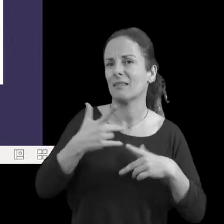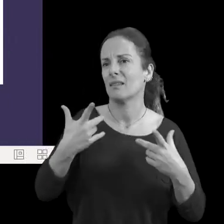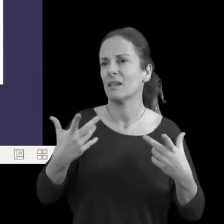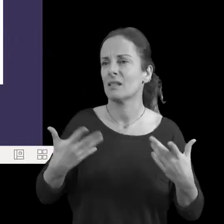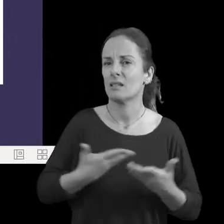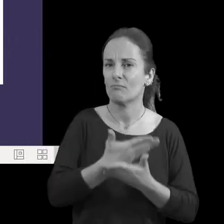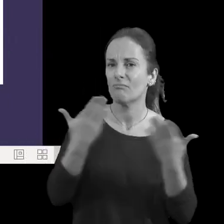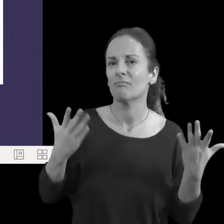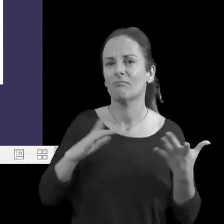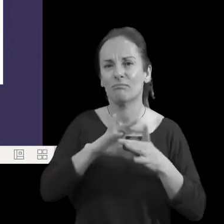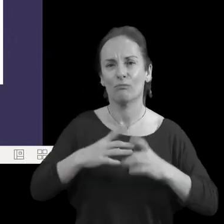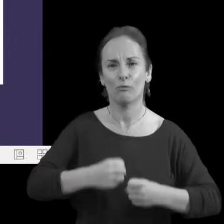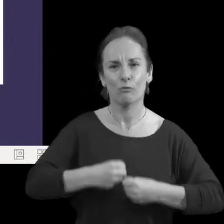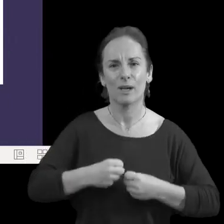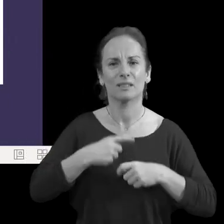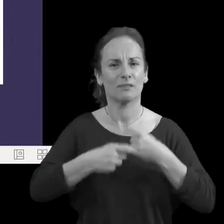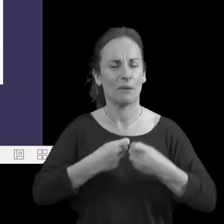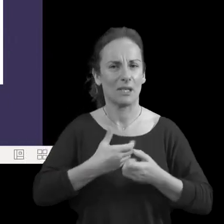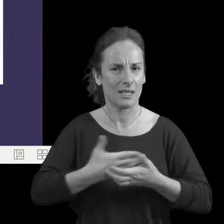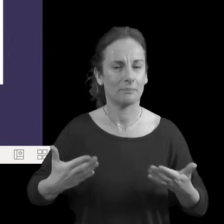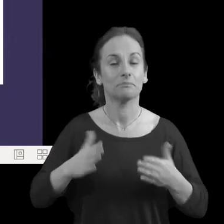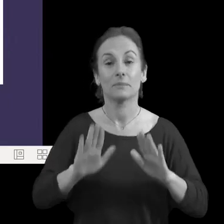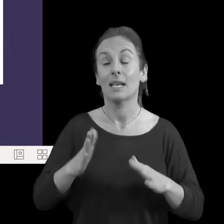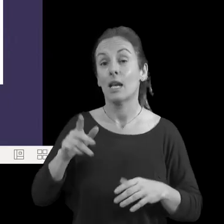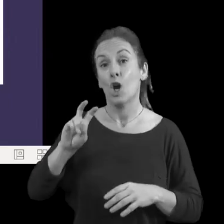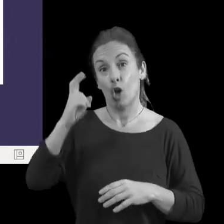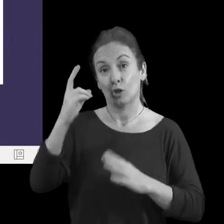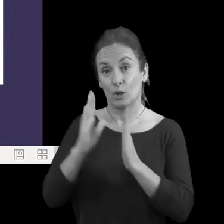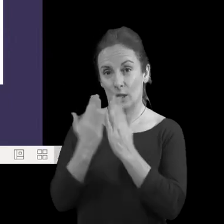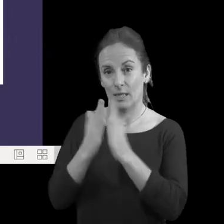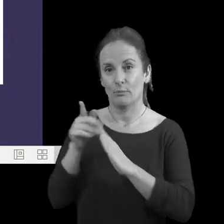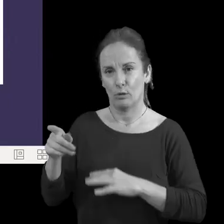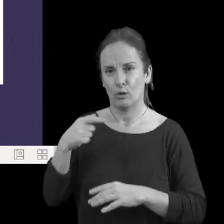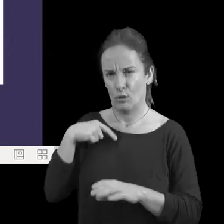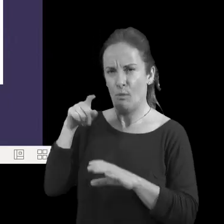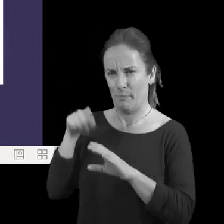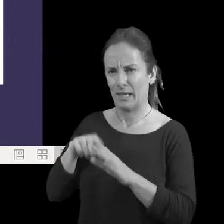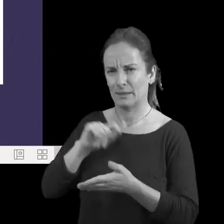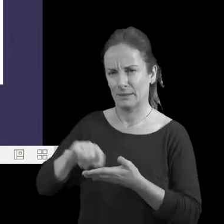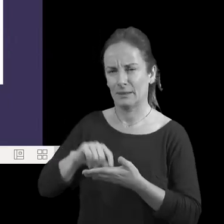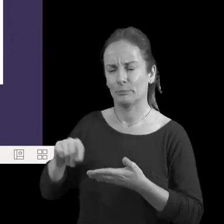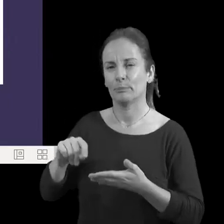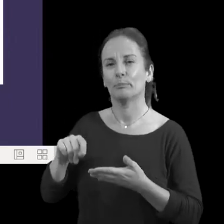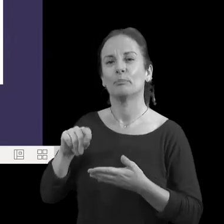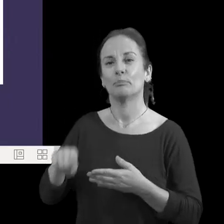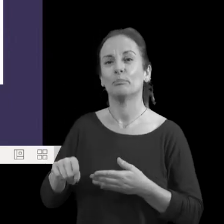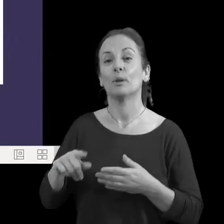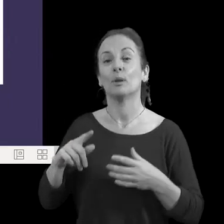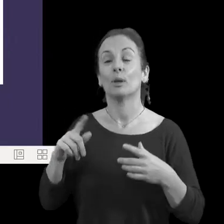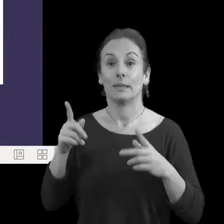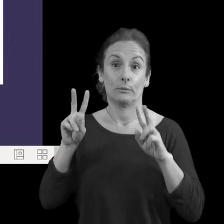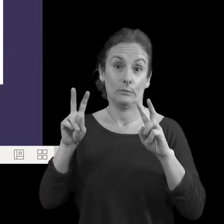otros horizontes, ¿no? Aquí os traigo también esta portada de este libro en el que yo participo. Es un libro que publicamos dentro de un